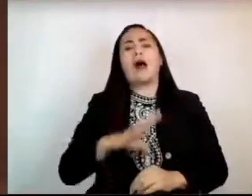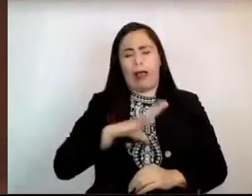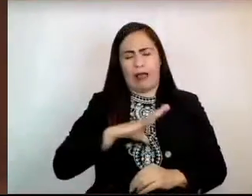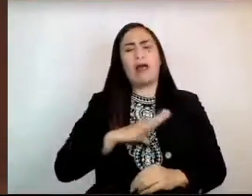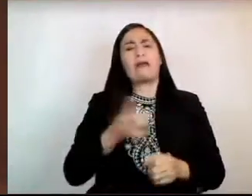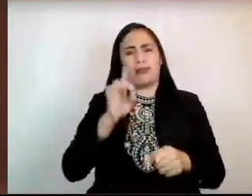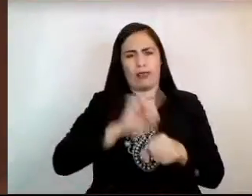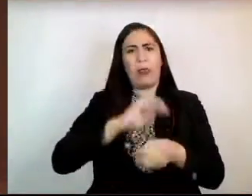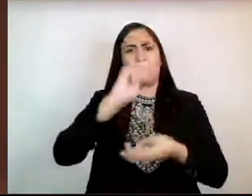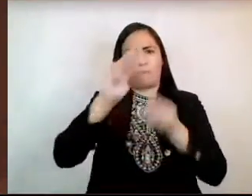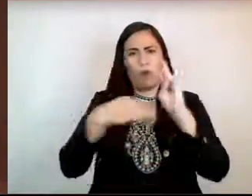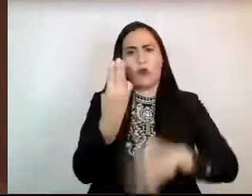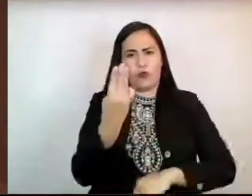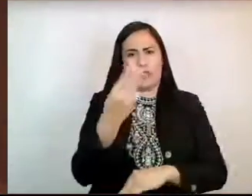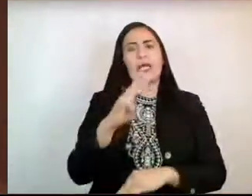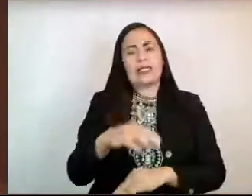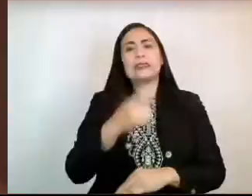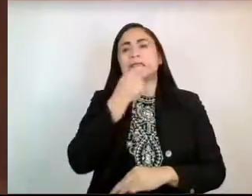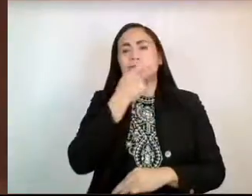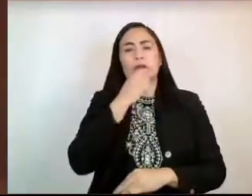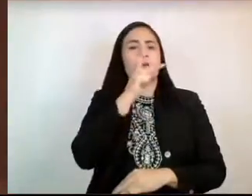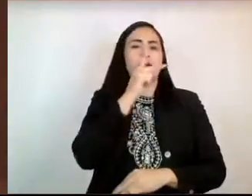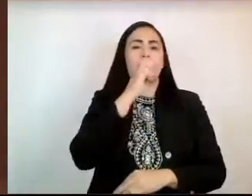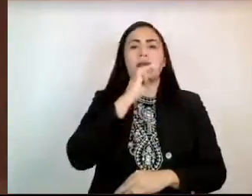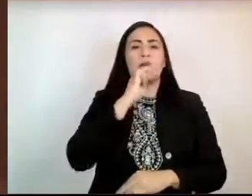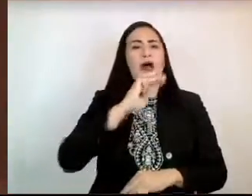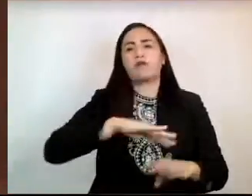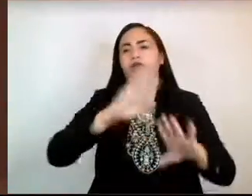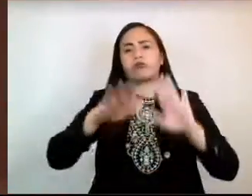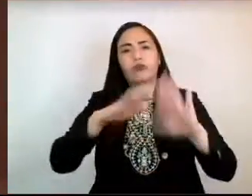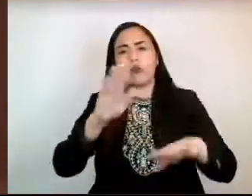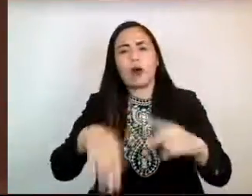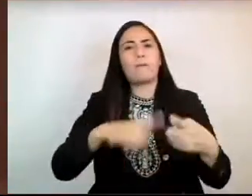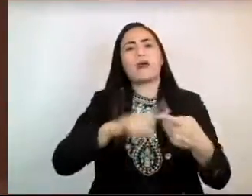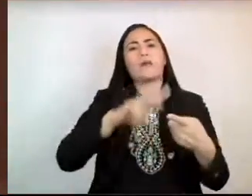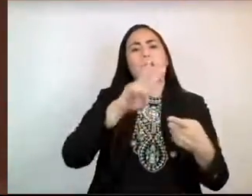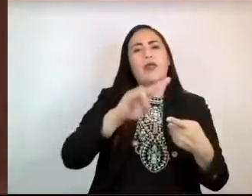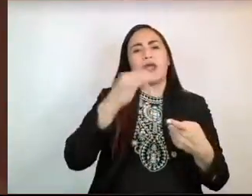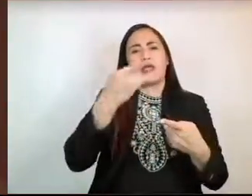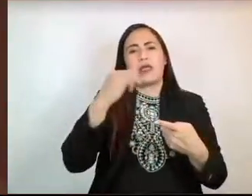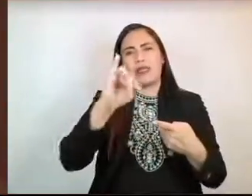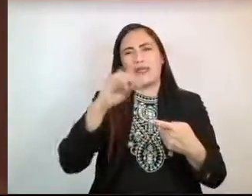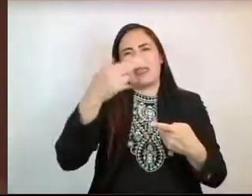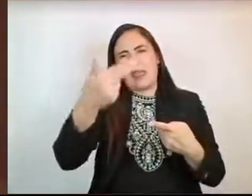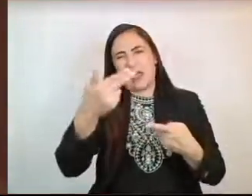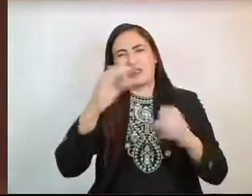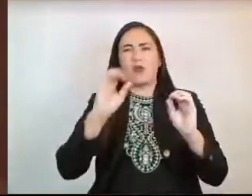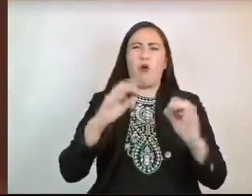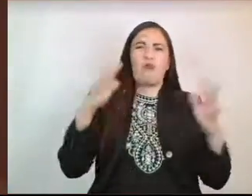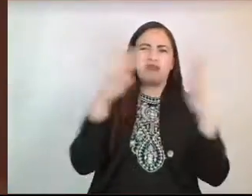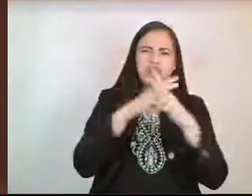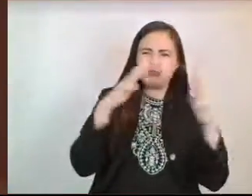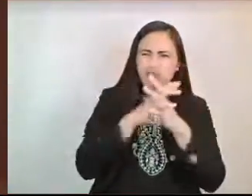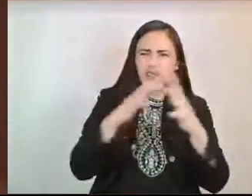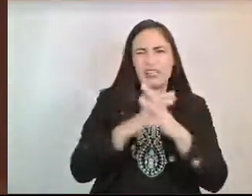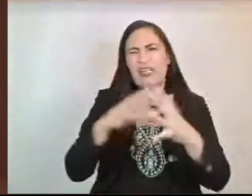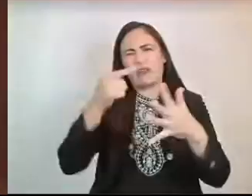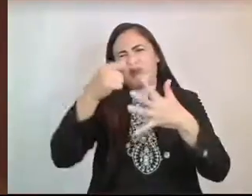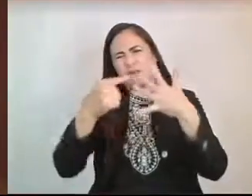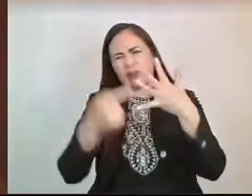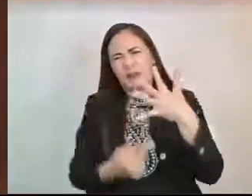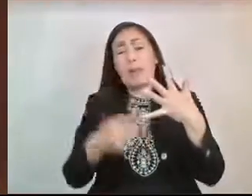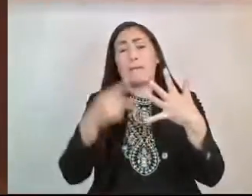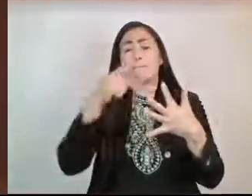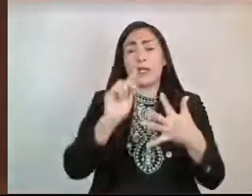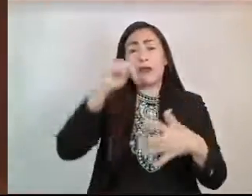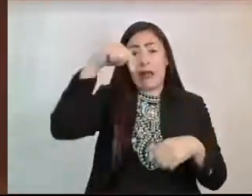Huérfano sobre diferentes circunstancias, VIH y por guerra o entre otras. Con la finalidad de